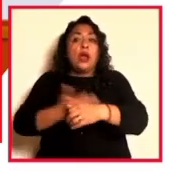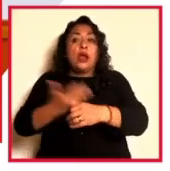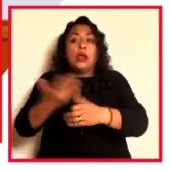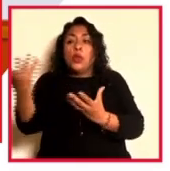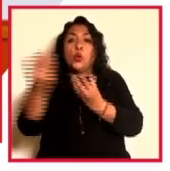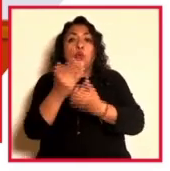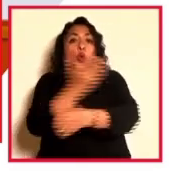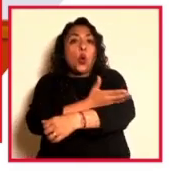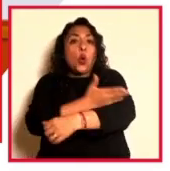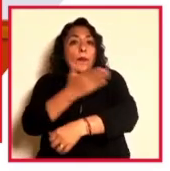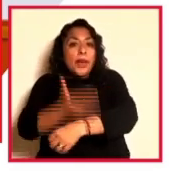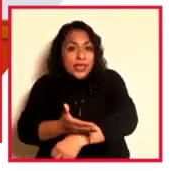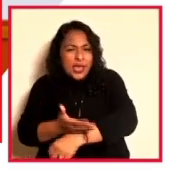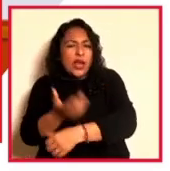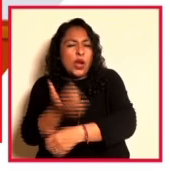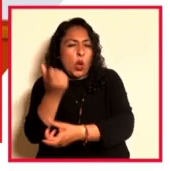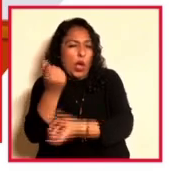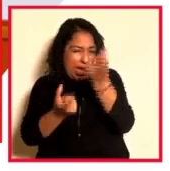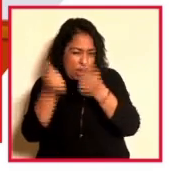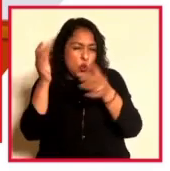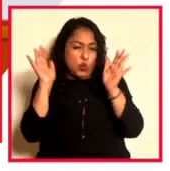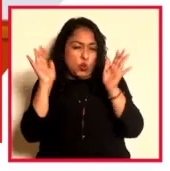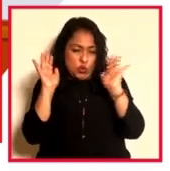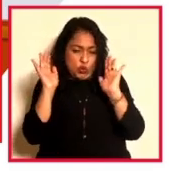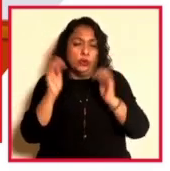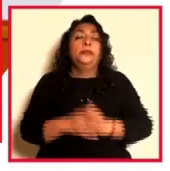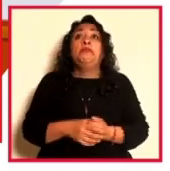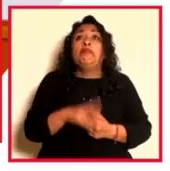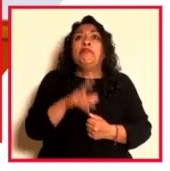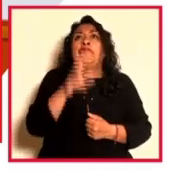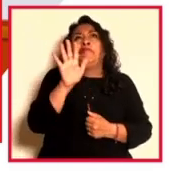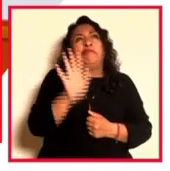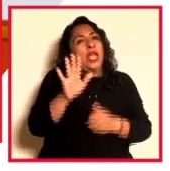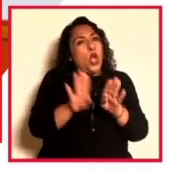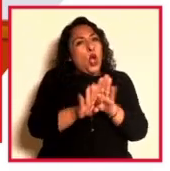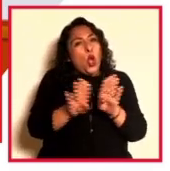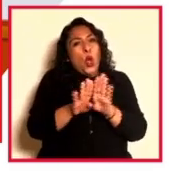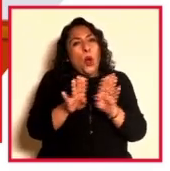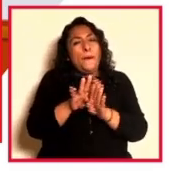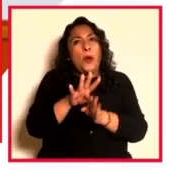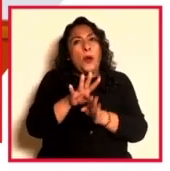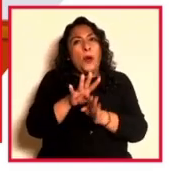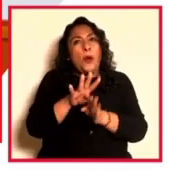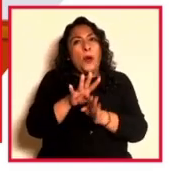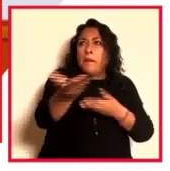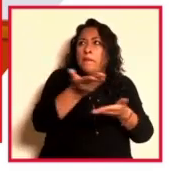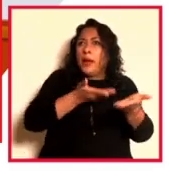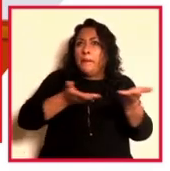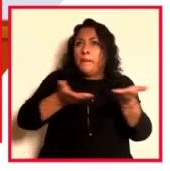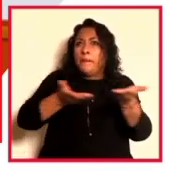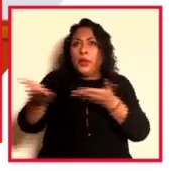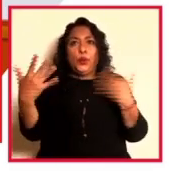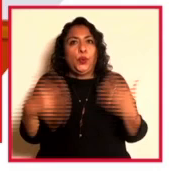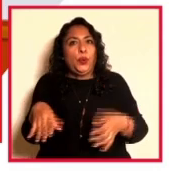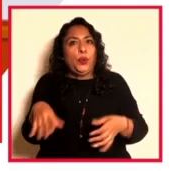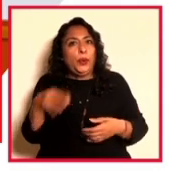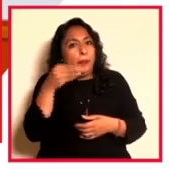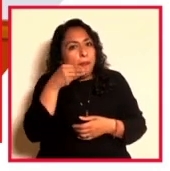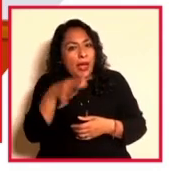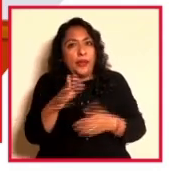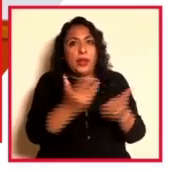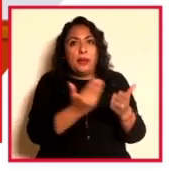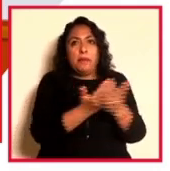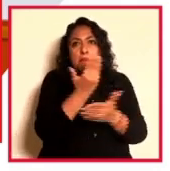algunos de ellos no todos Entonces era una especie como de retroalimentación formidable eh En la mañana no